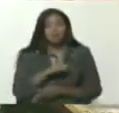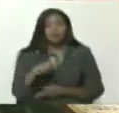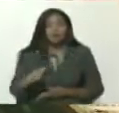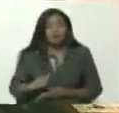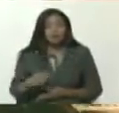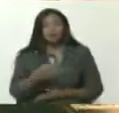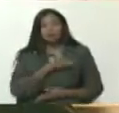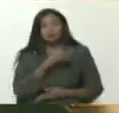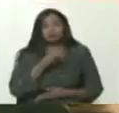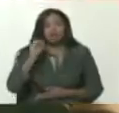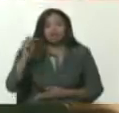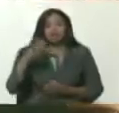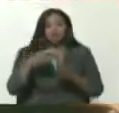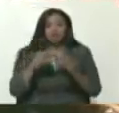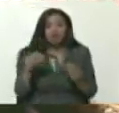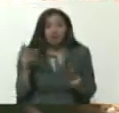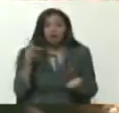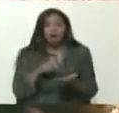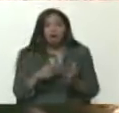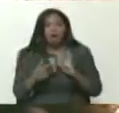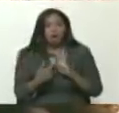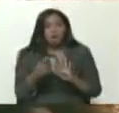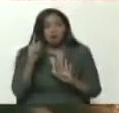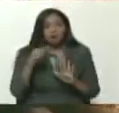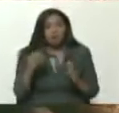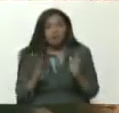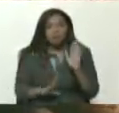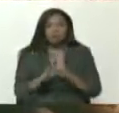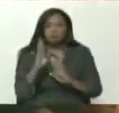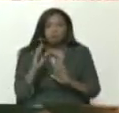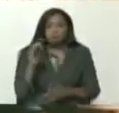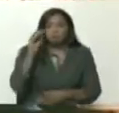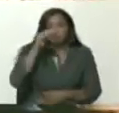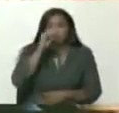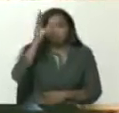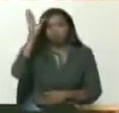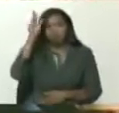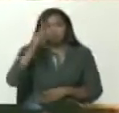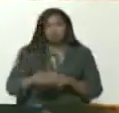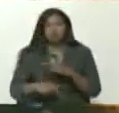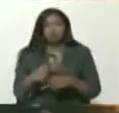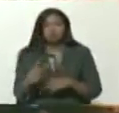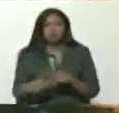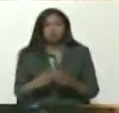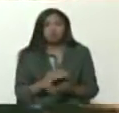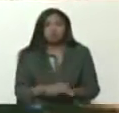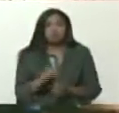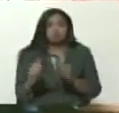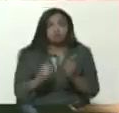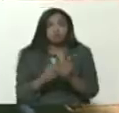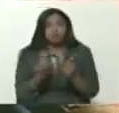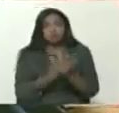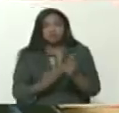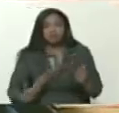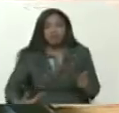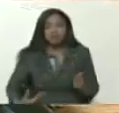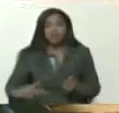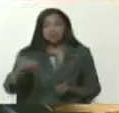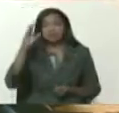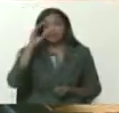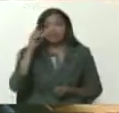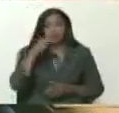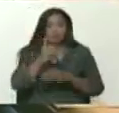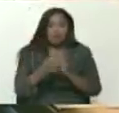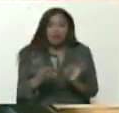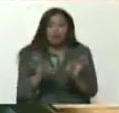privadas, socialistas, todas estén elevando su capacidad de producción. Vicepresidente Ejecutivo, hay que hacer un